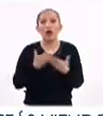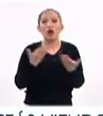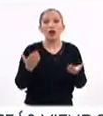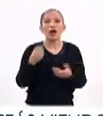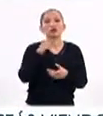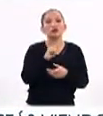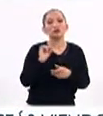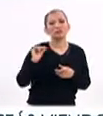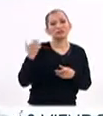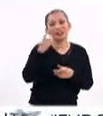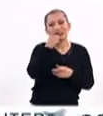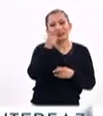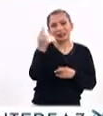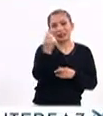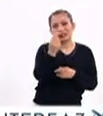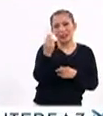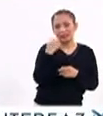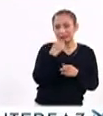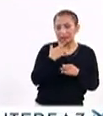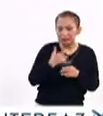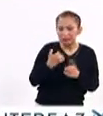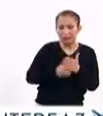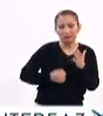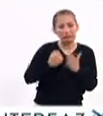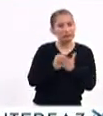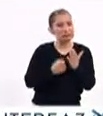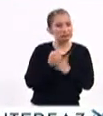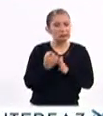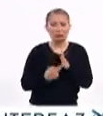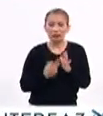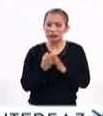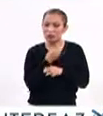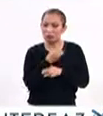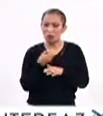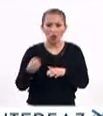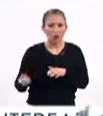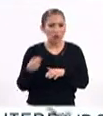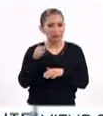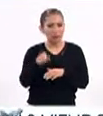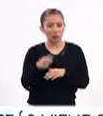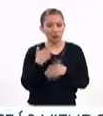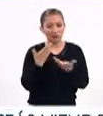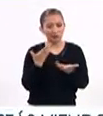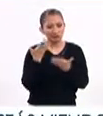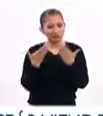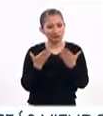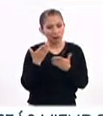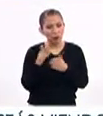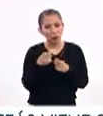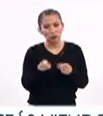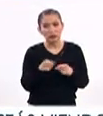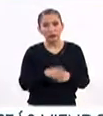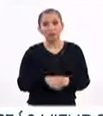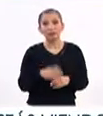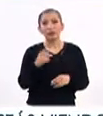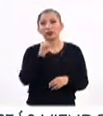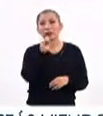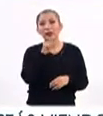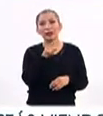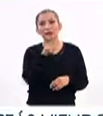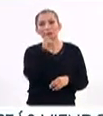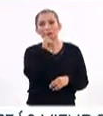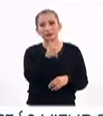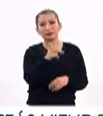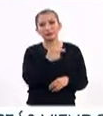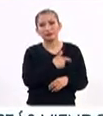sentido, hace rato decías, se requiere mucha constancia, perseverancia, disciplina, ¿no? En esta carrera como músico. Pero también hay una palabra